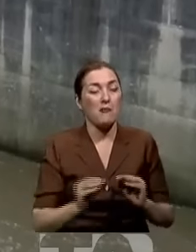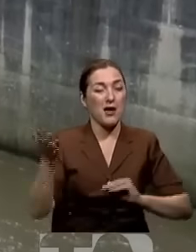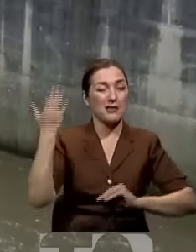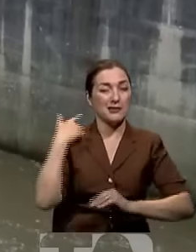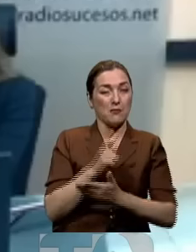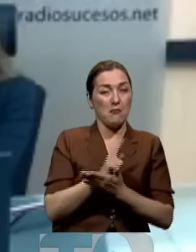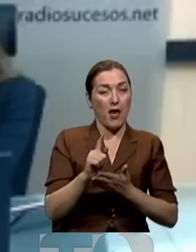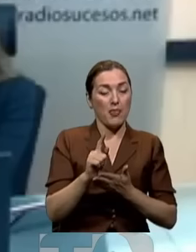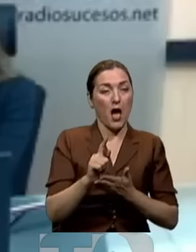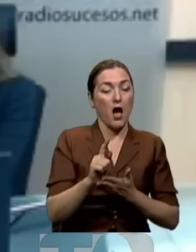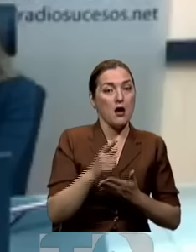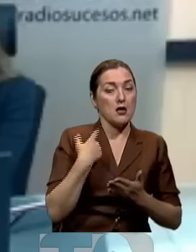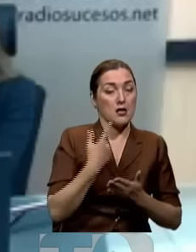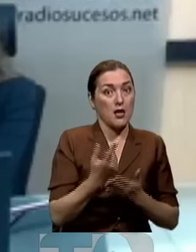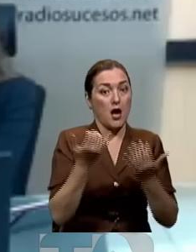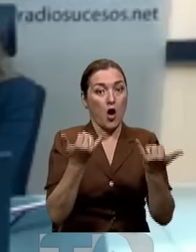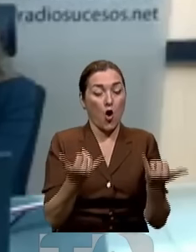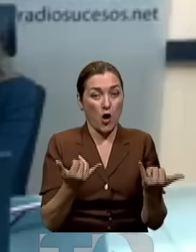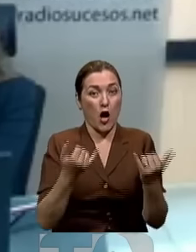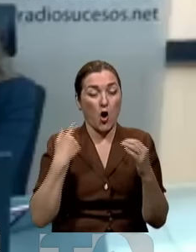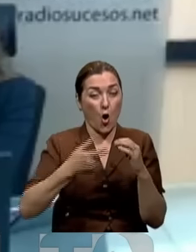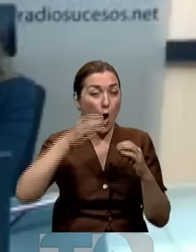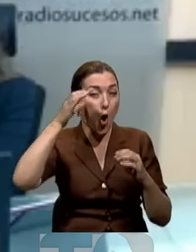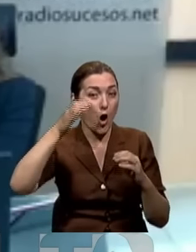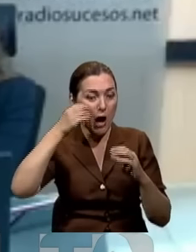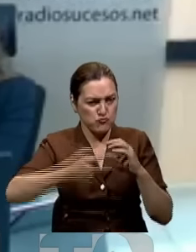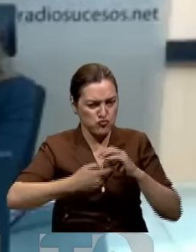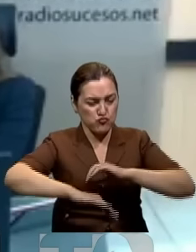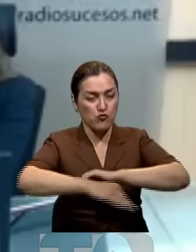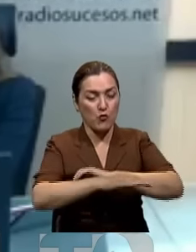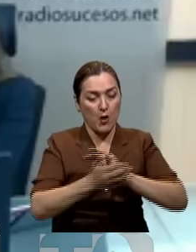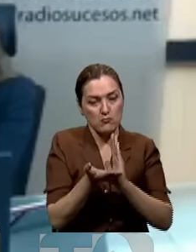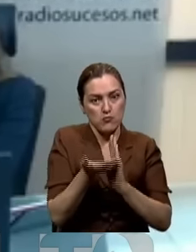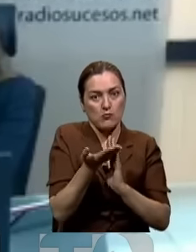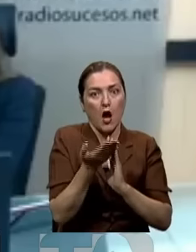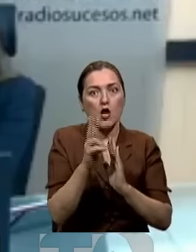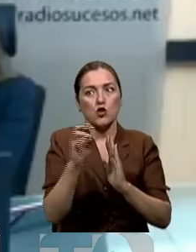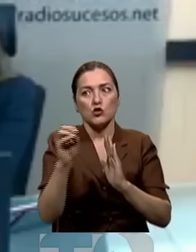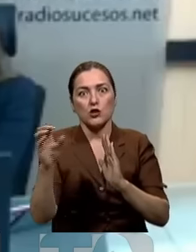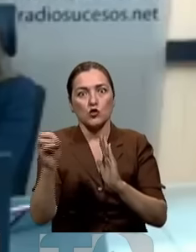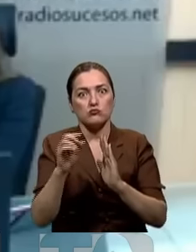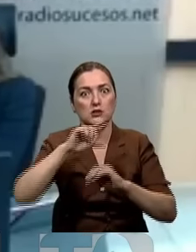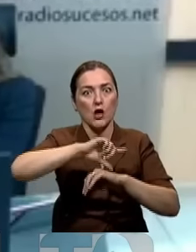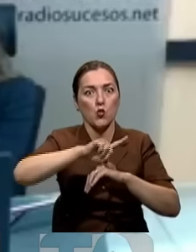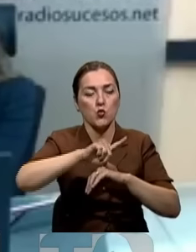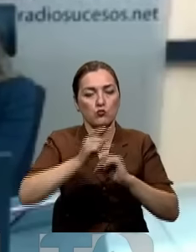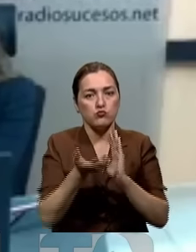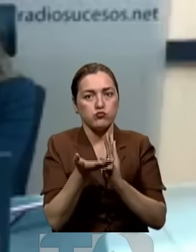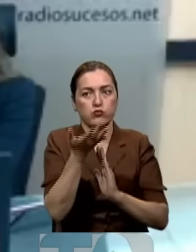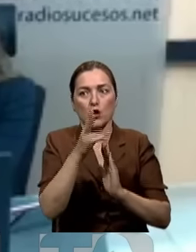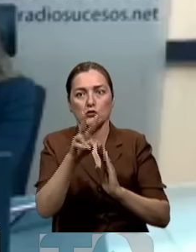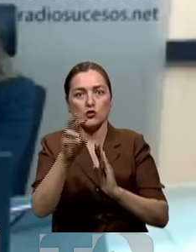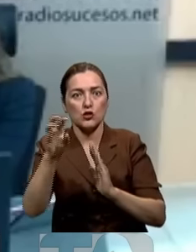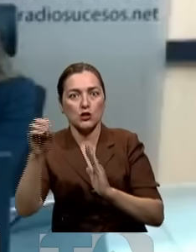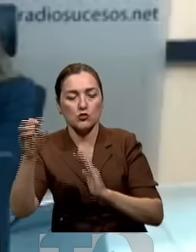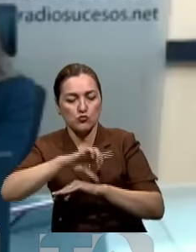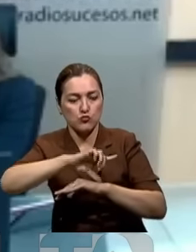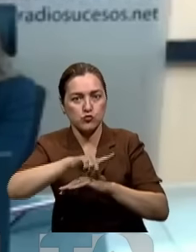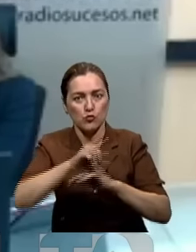semana pasada. Actualmente Coca-Codo está alrededor de los 200 metros cúbicos sobre segundo. Entonces es una mejora